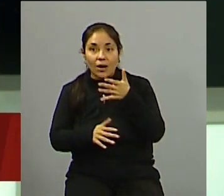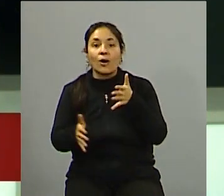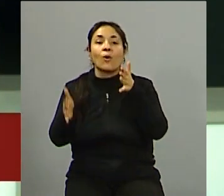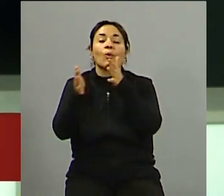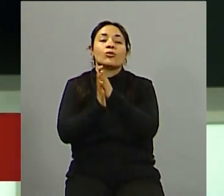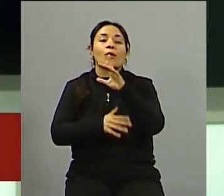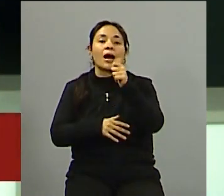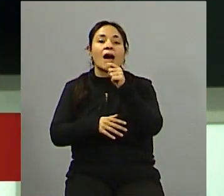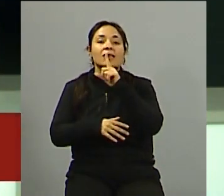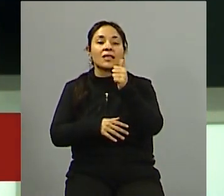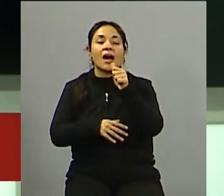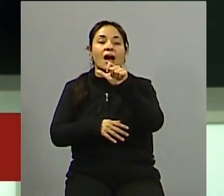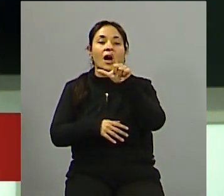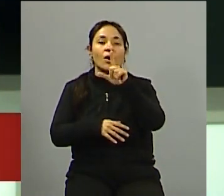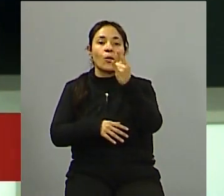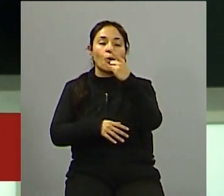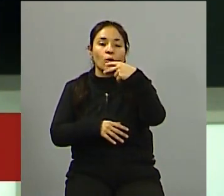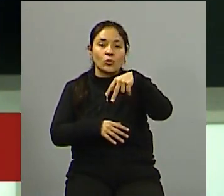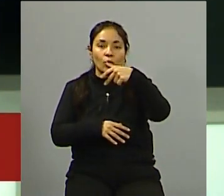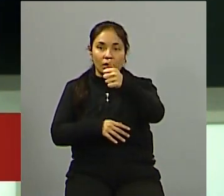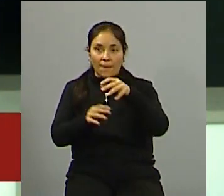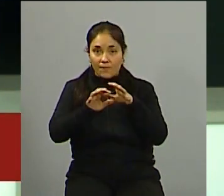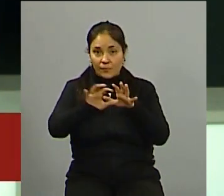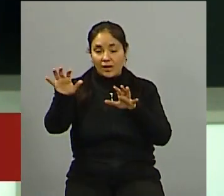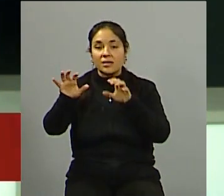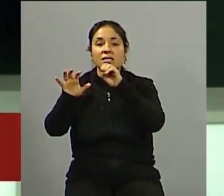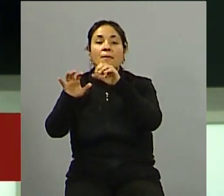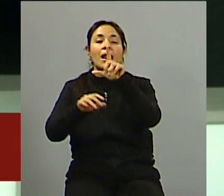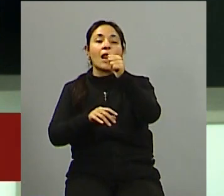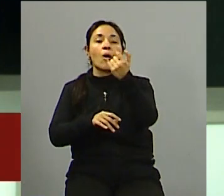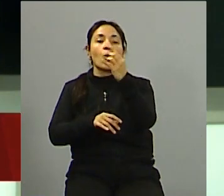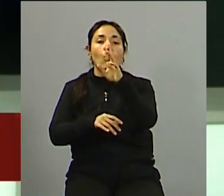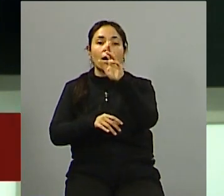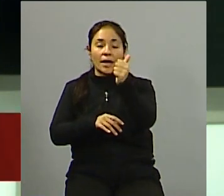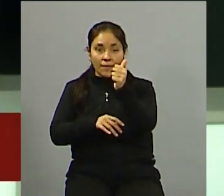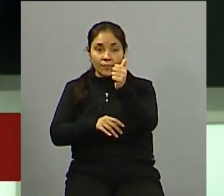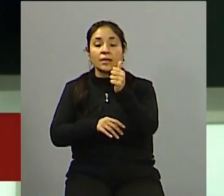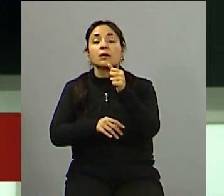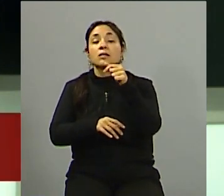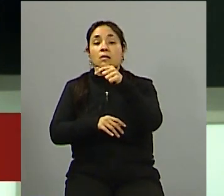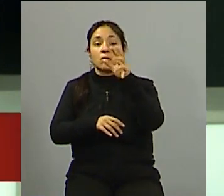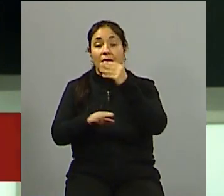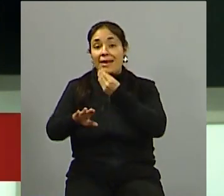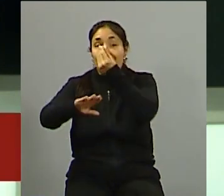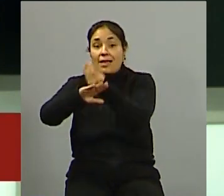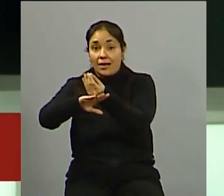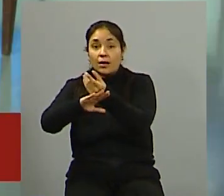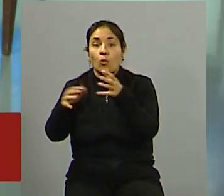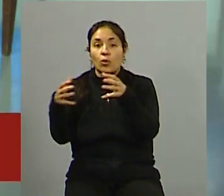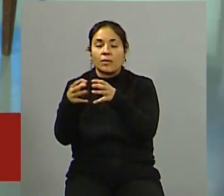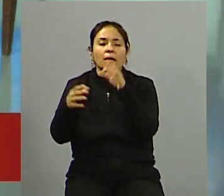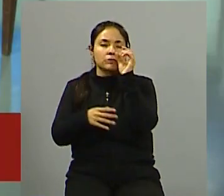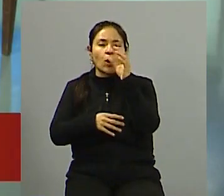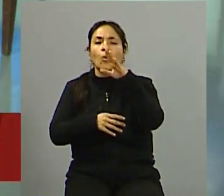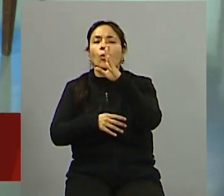Catalunya, donde Laura Borràs, que es la líder en este momento del partido, Borràs, perdón,